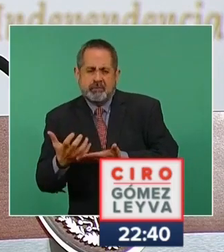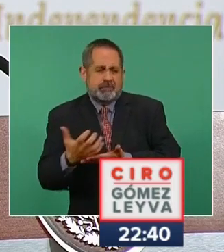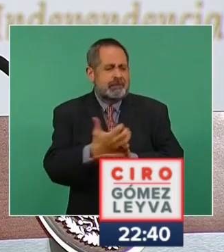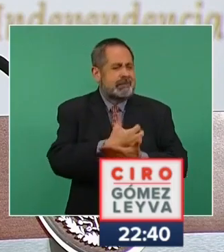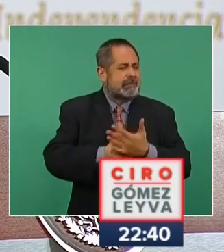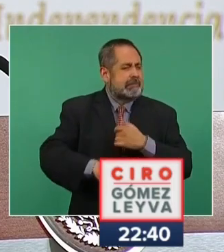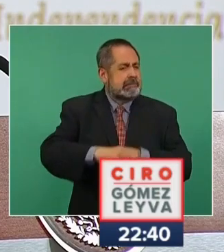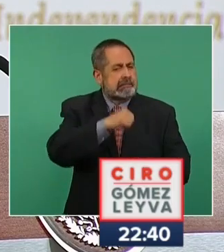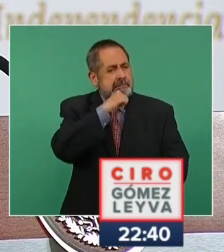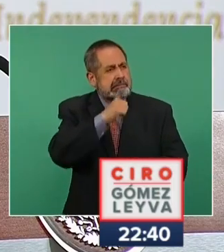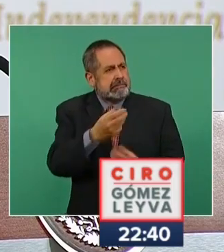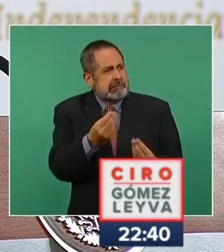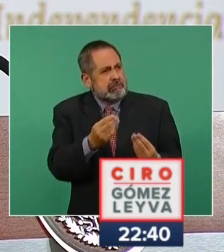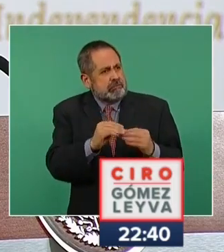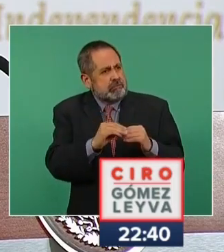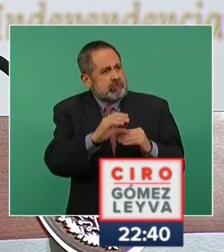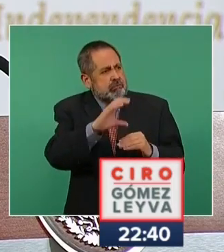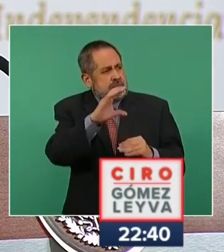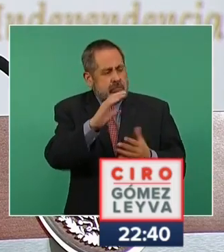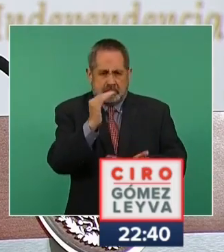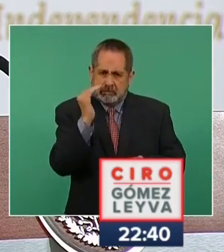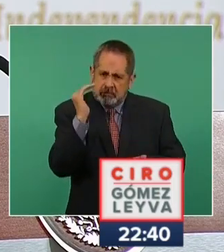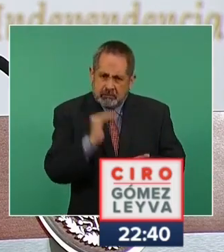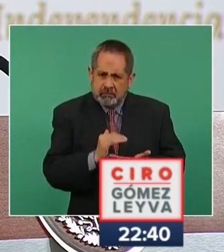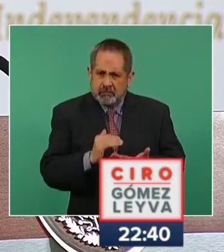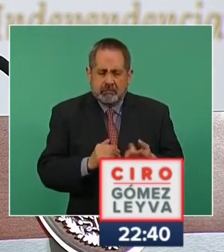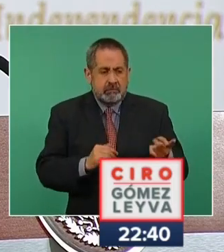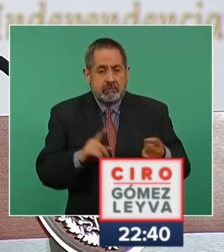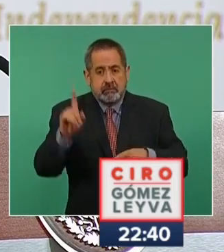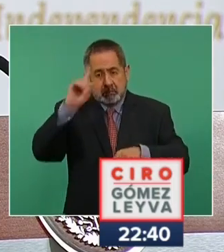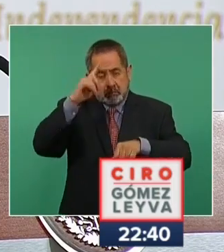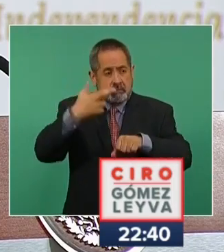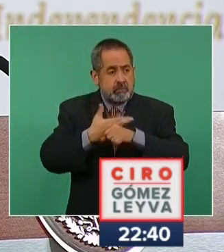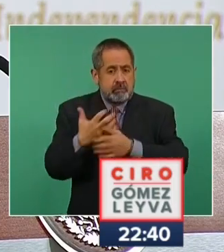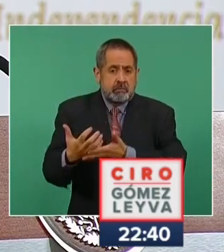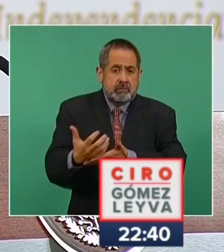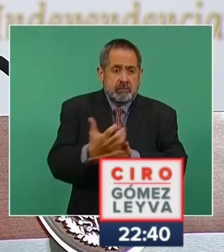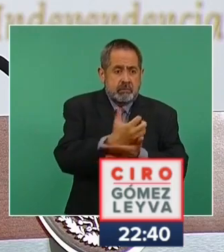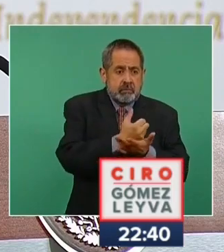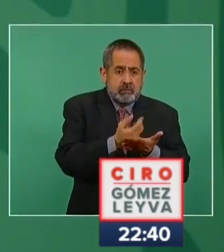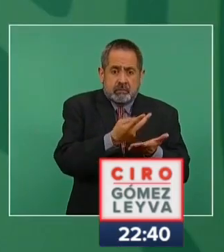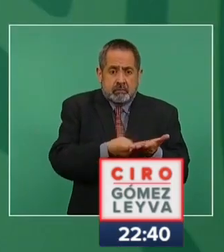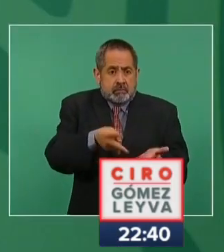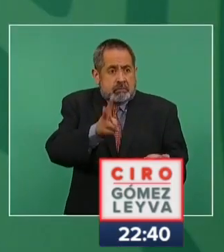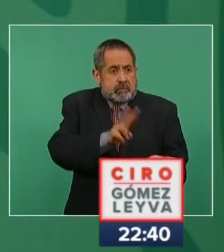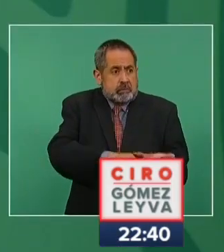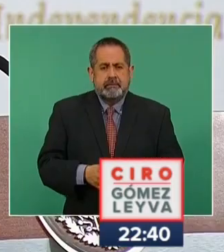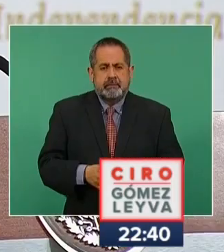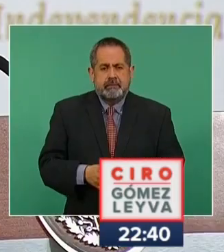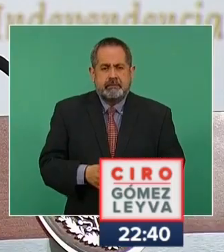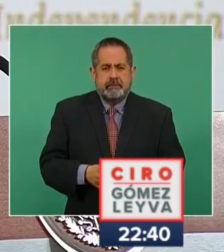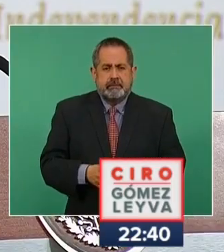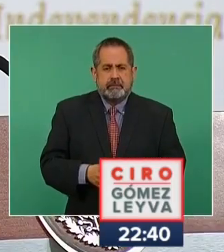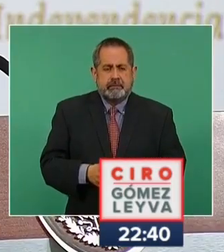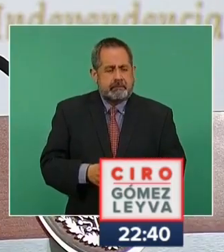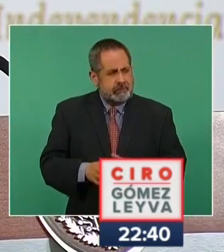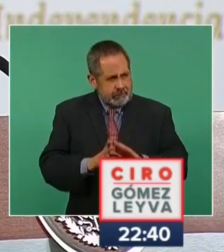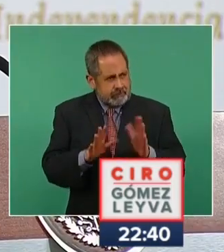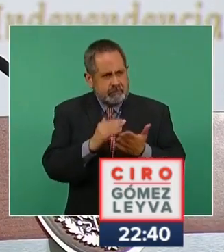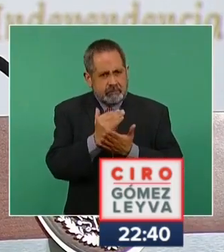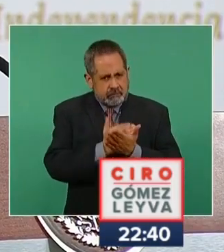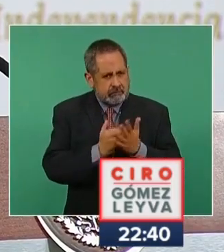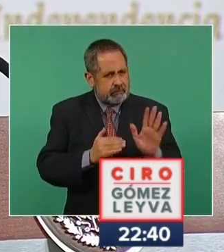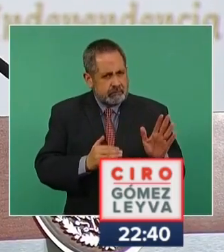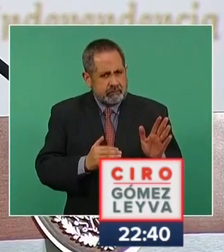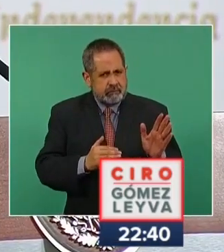Los consejeros ganan el doble de lo que gana el presidente, que ya